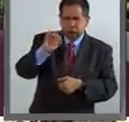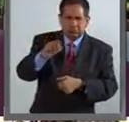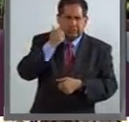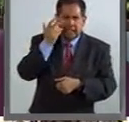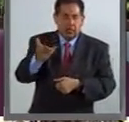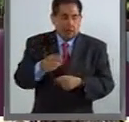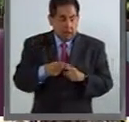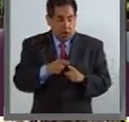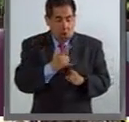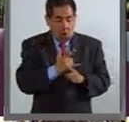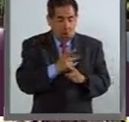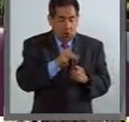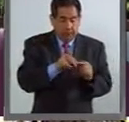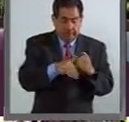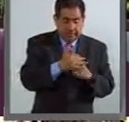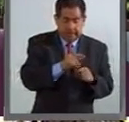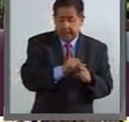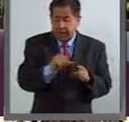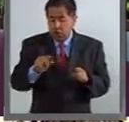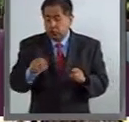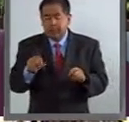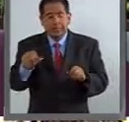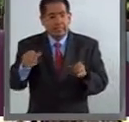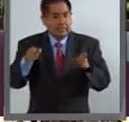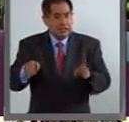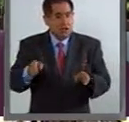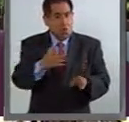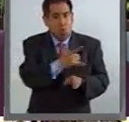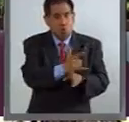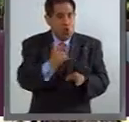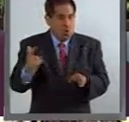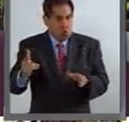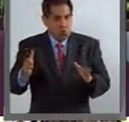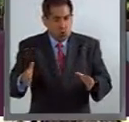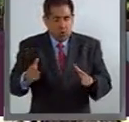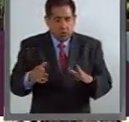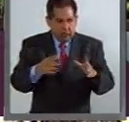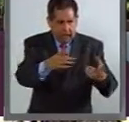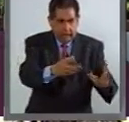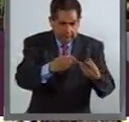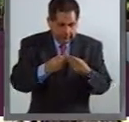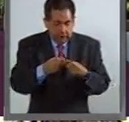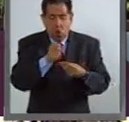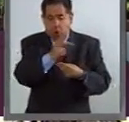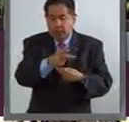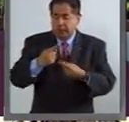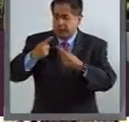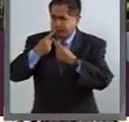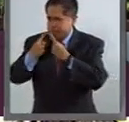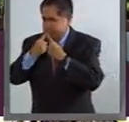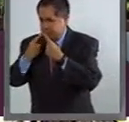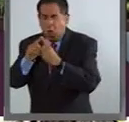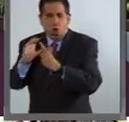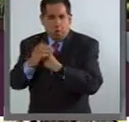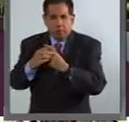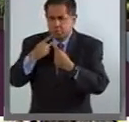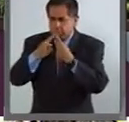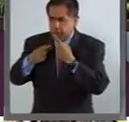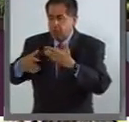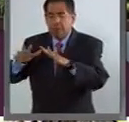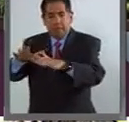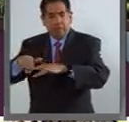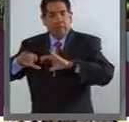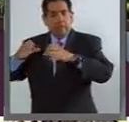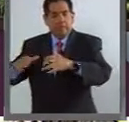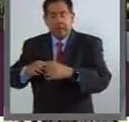Solo entre julio de 2015 y 2016, de las cuales ya se han debatido, tanto en comisiones como en el